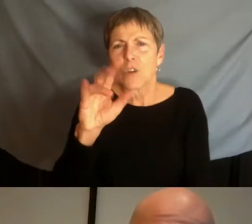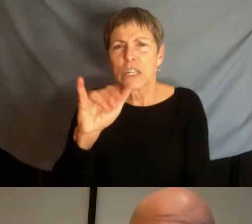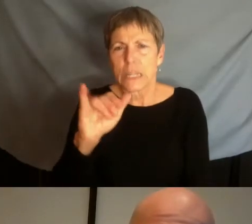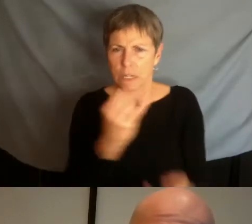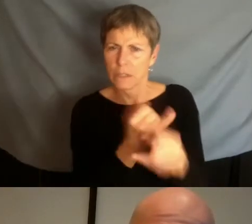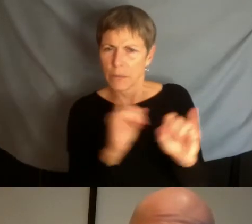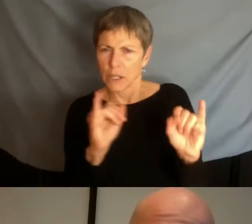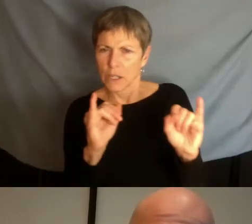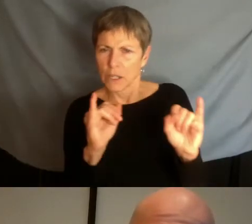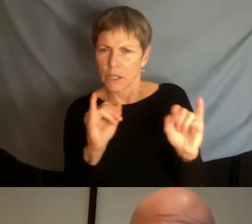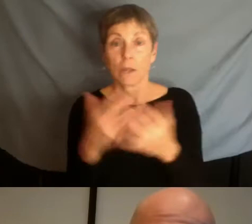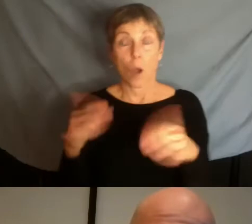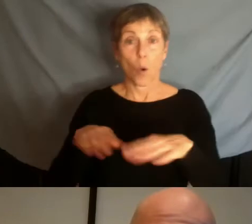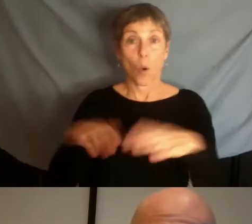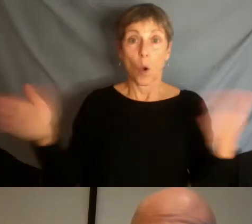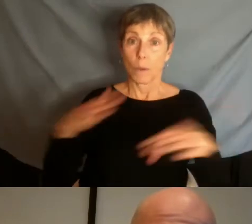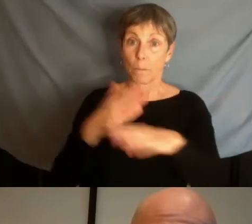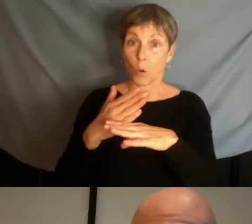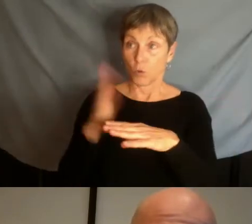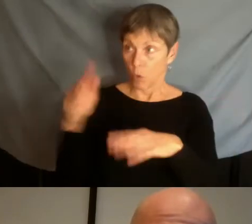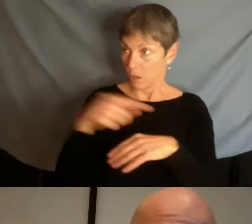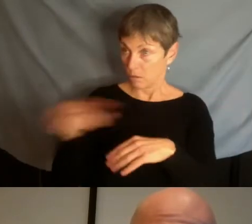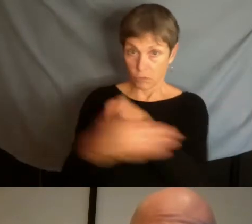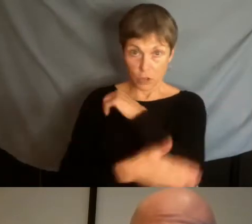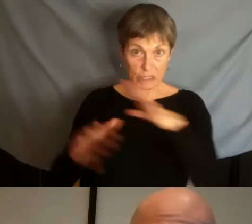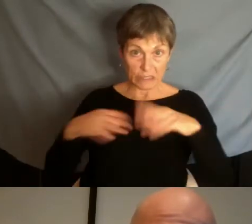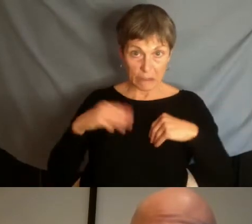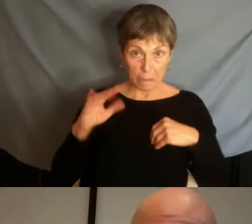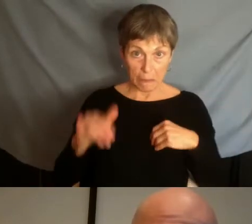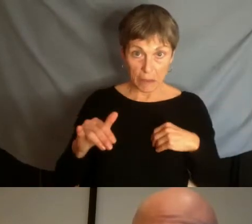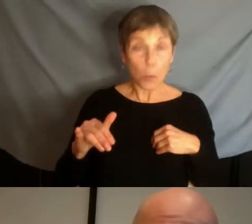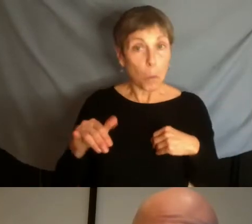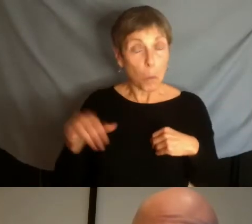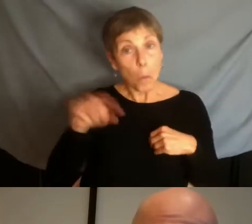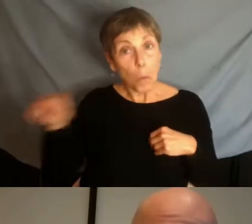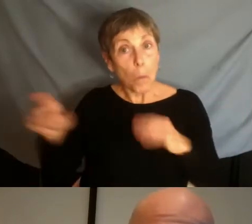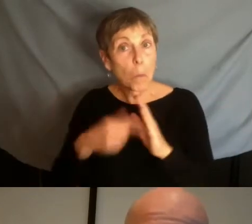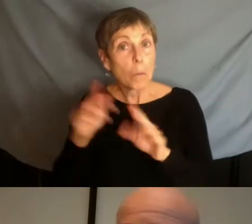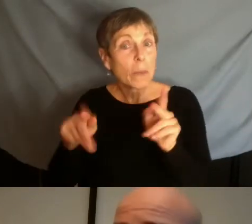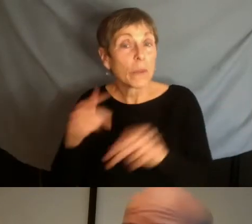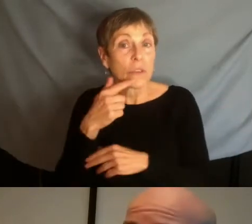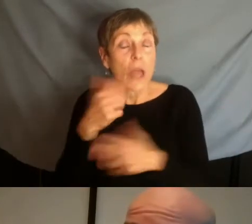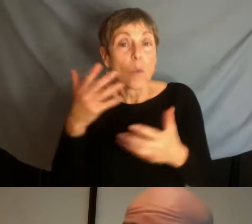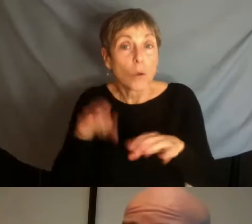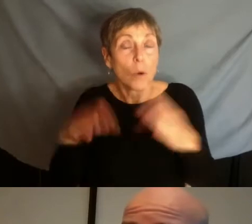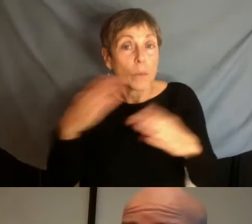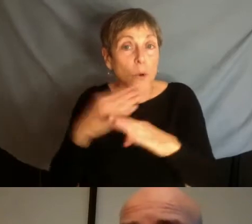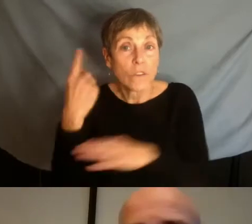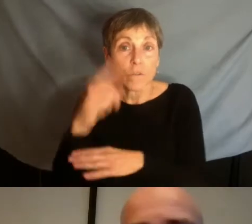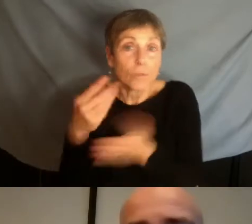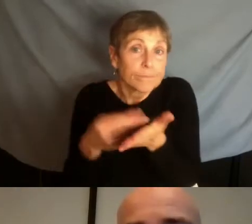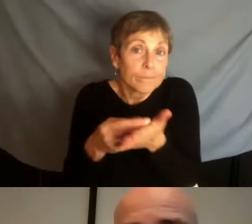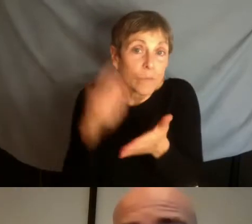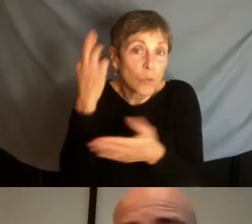pensamos en las fronteras abiertas y si los estados estarían receptivos a ellos, algunas personas abogan por las